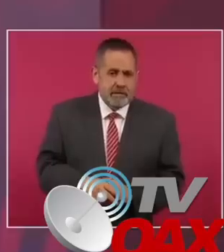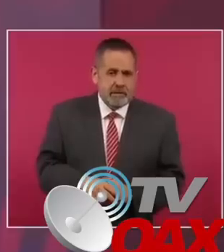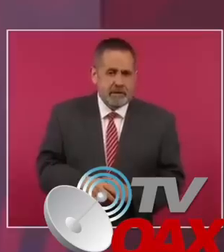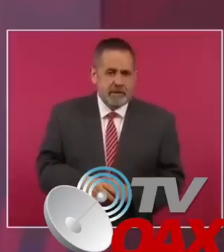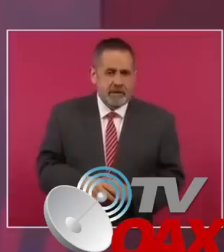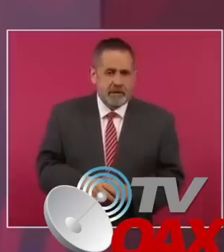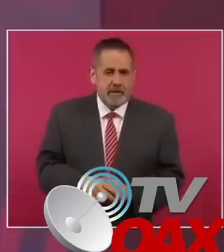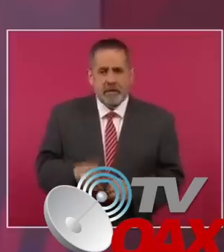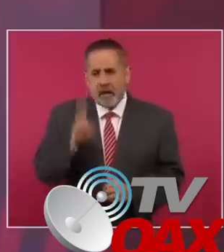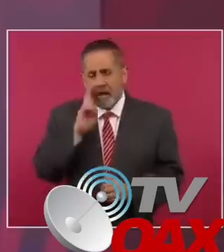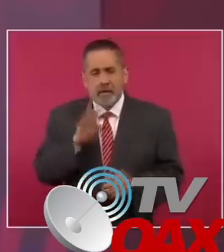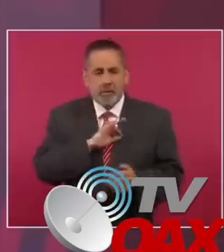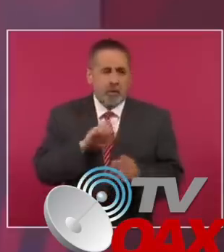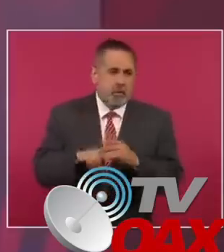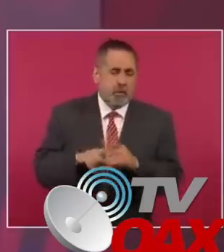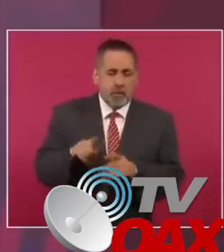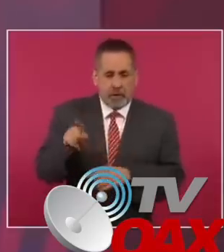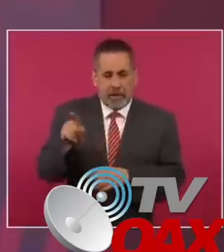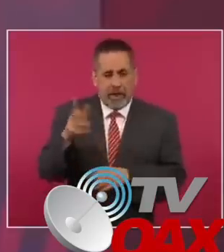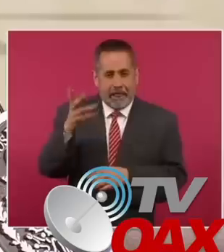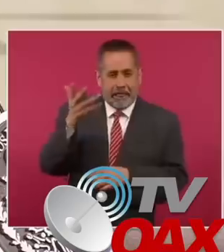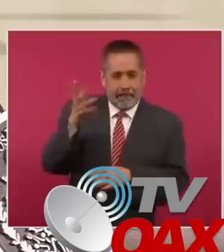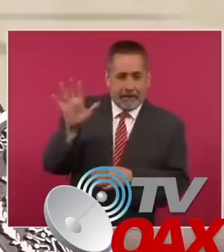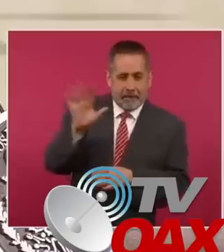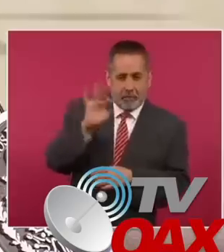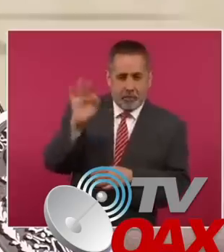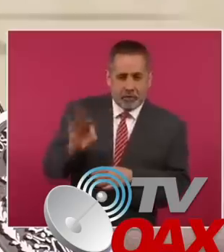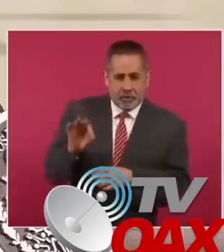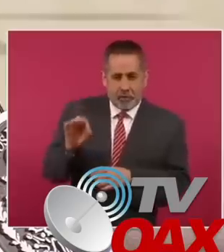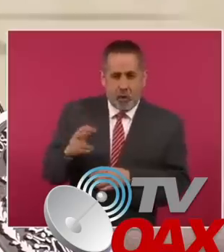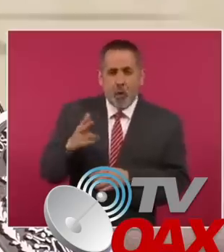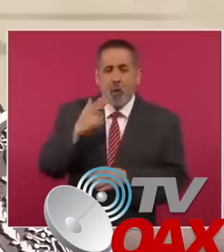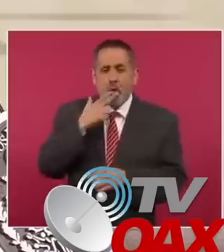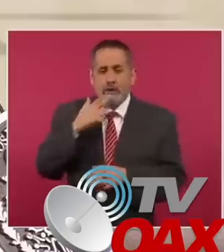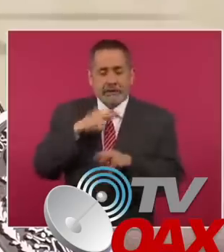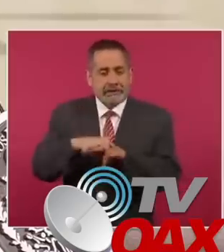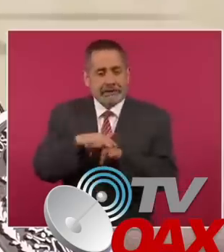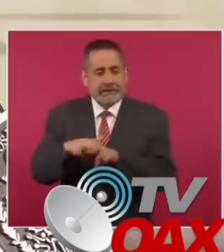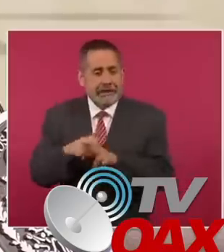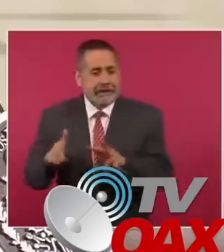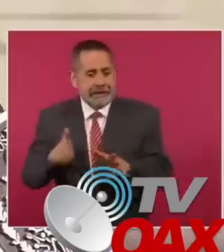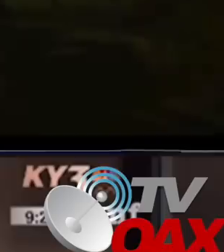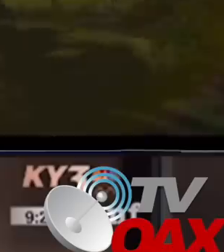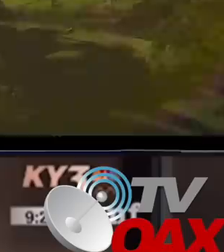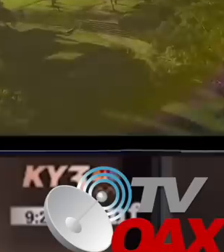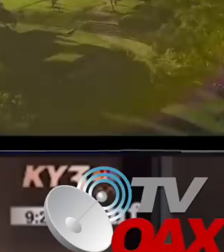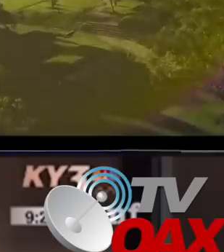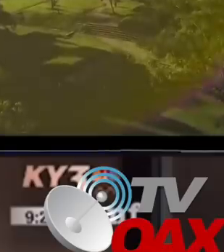cuando menos el 10% utilicen el tren